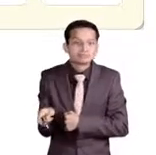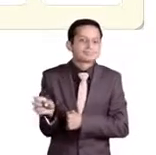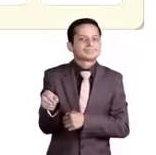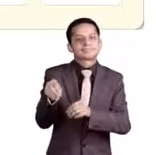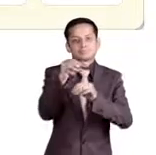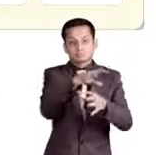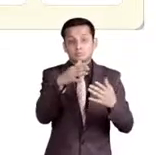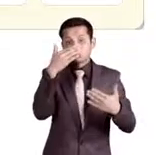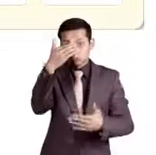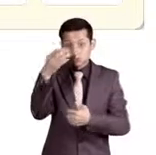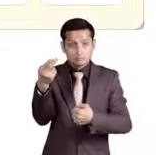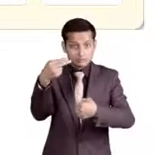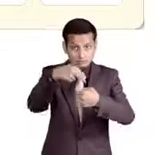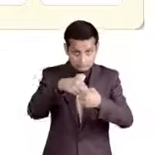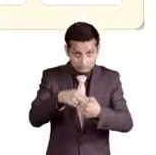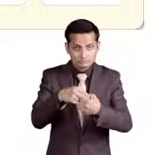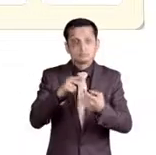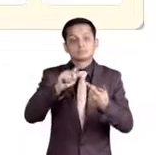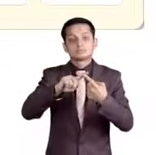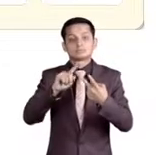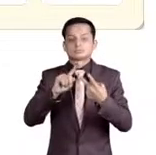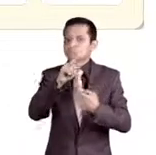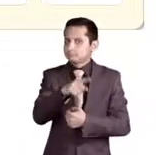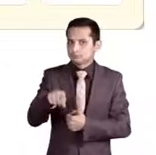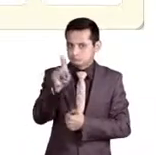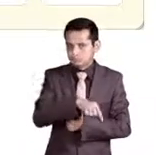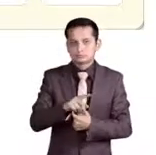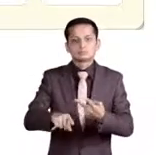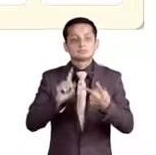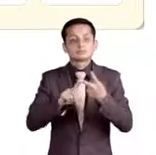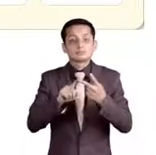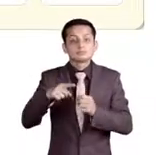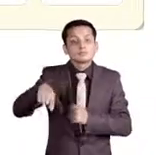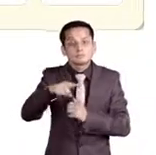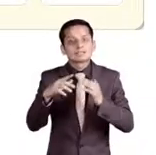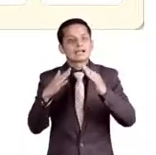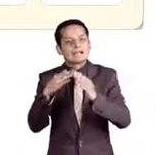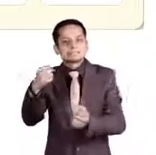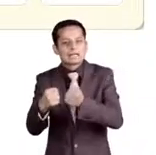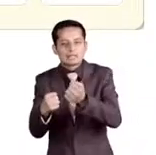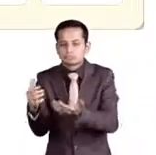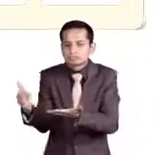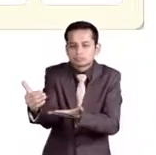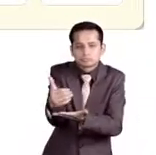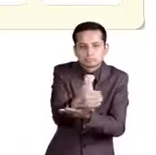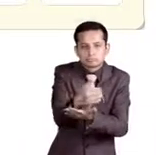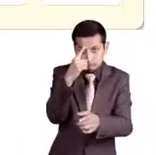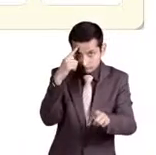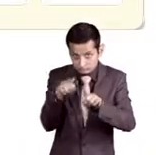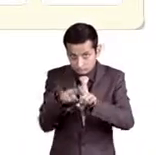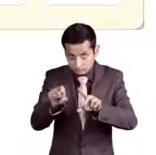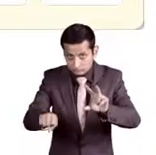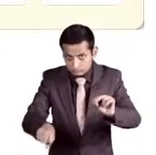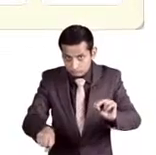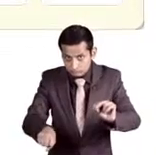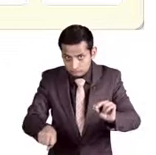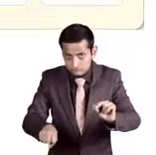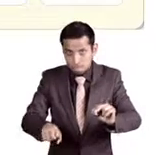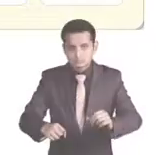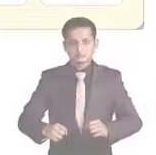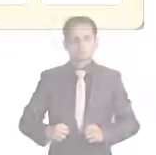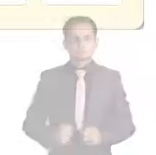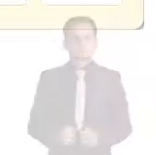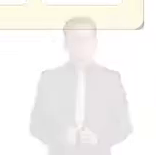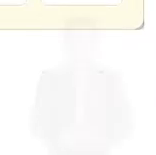corrupción con su inhabilitación para participar en la vida política del país y con la pérdida de sus bienes según lo dispuesto en el Anexo